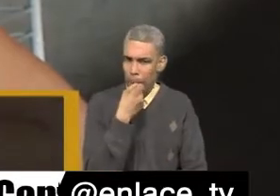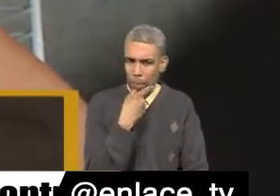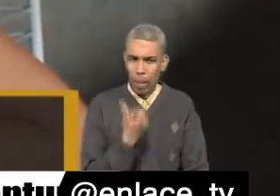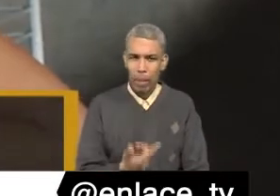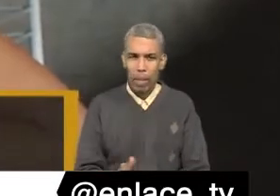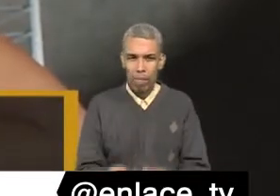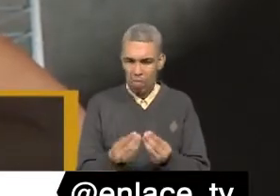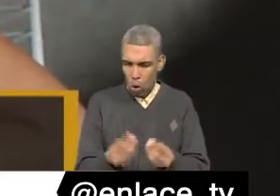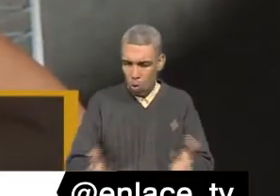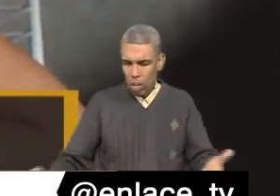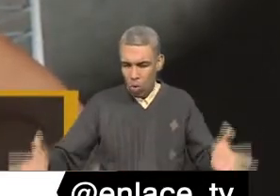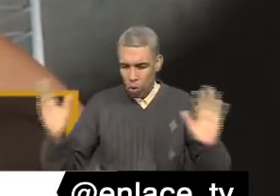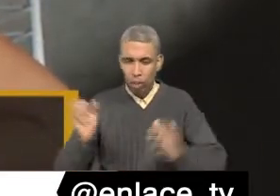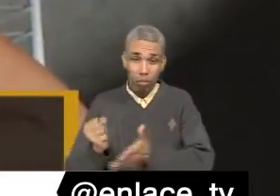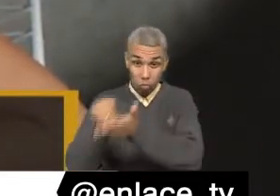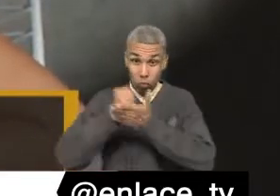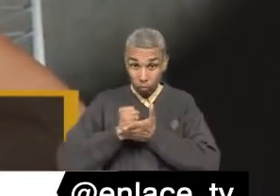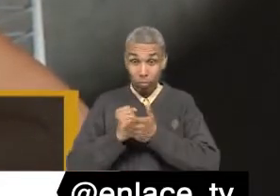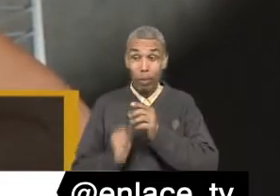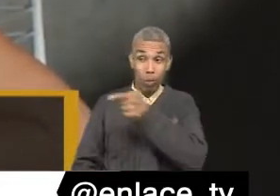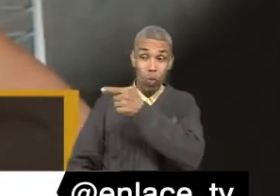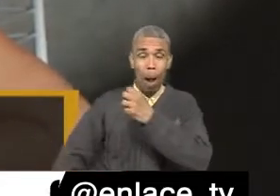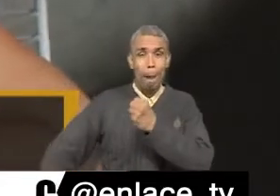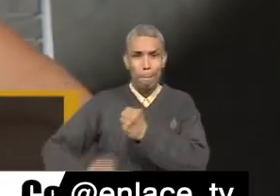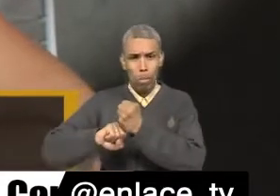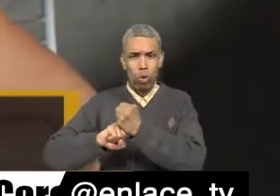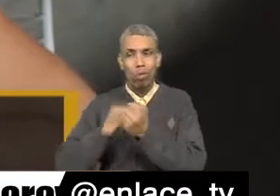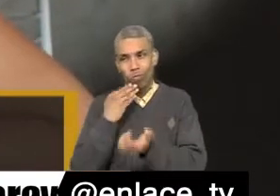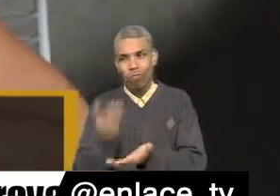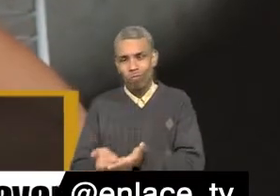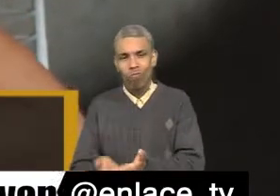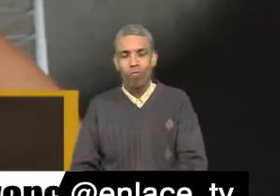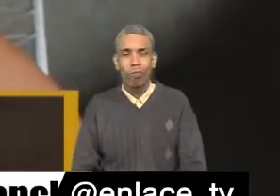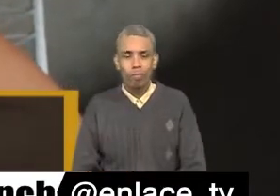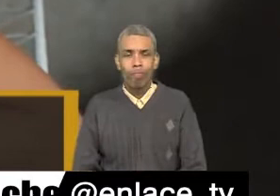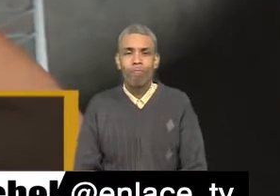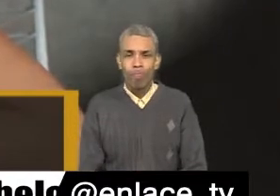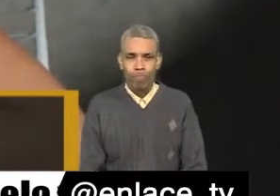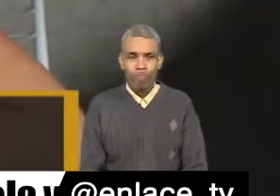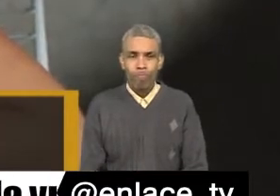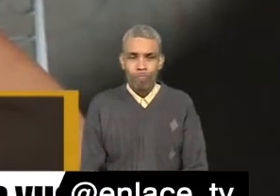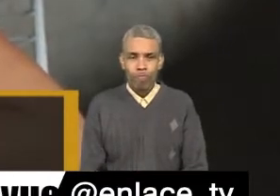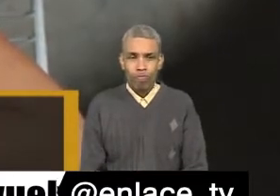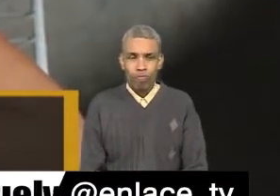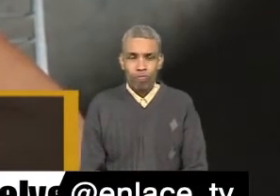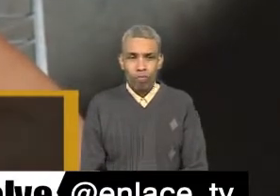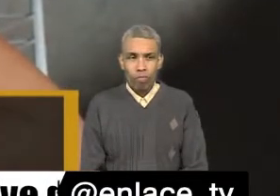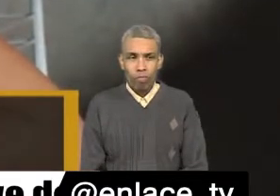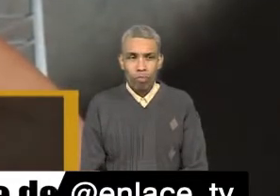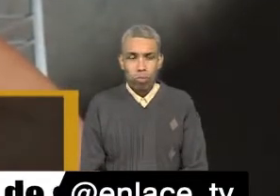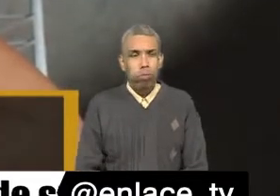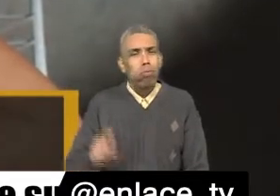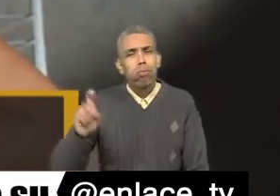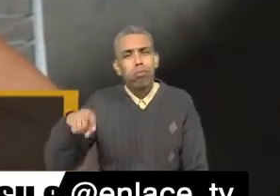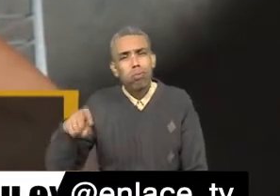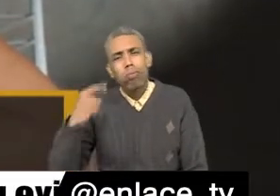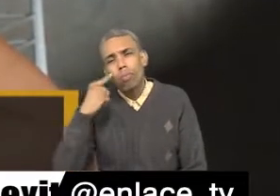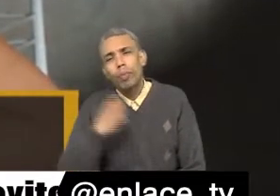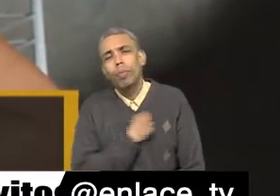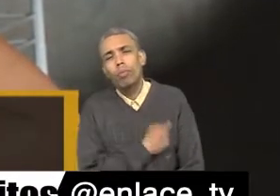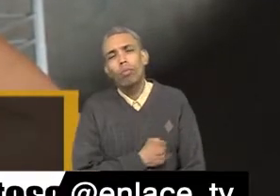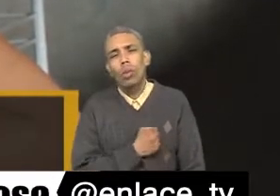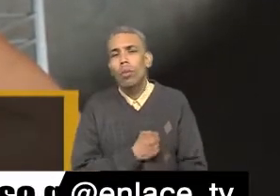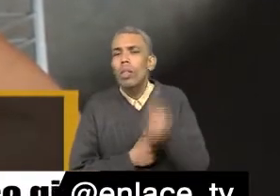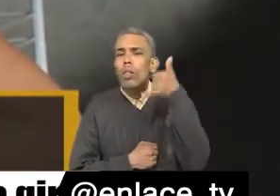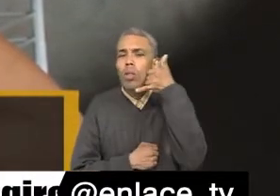necesito, me han colaborado, muchísimas gracias. La verdad que lo que necesito es que, por favor, número del celular